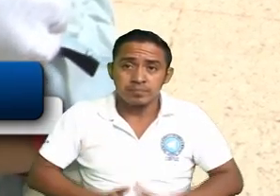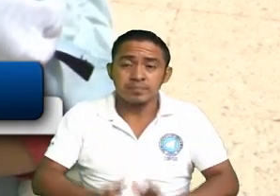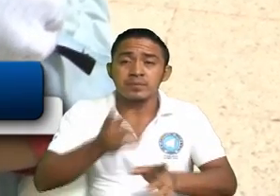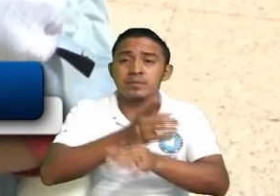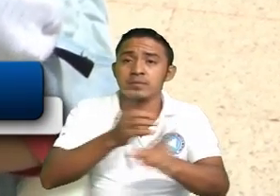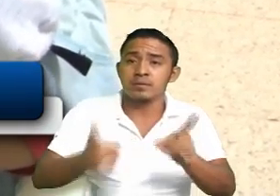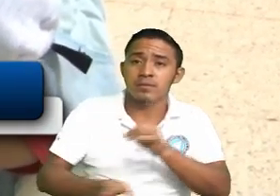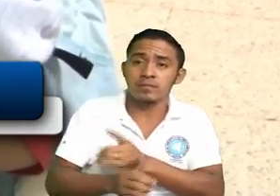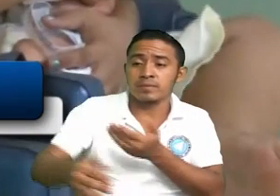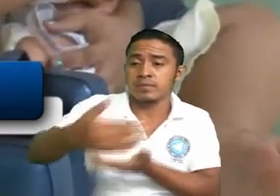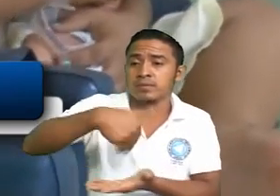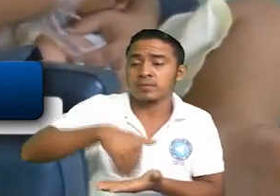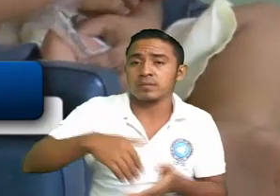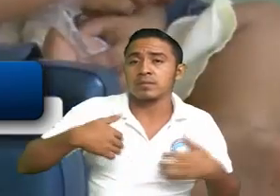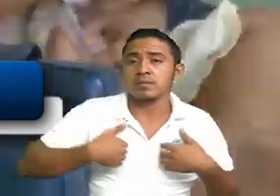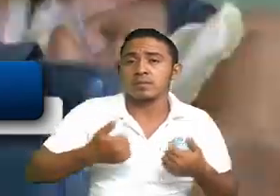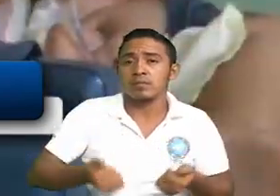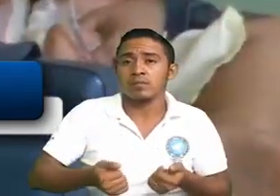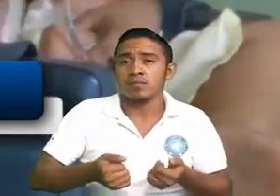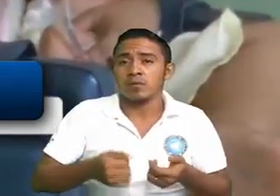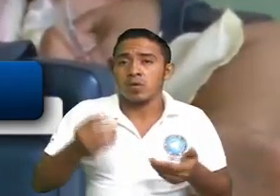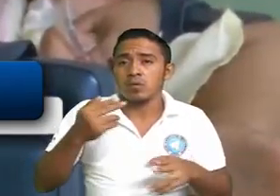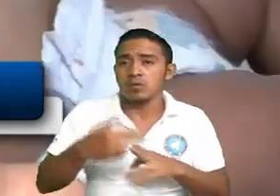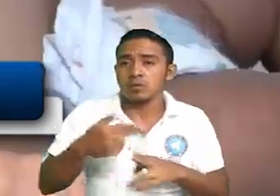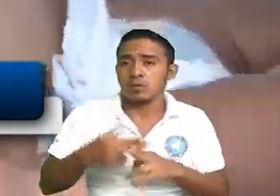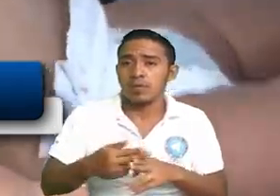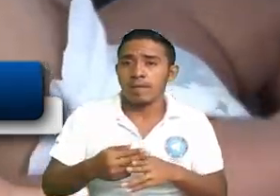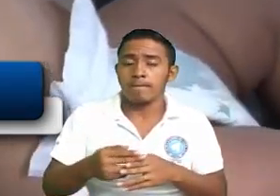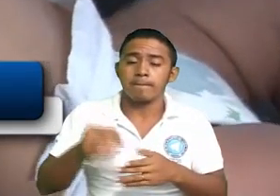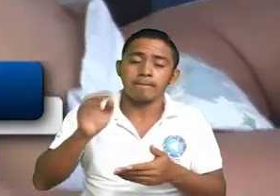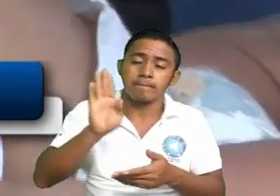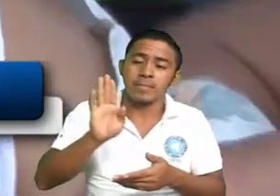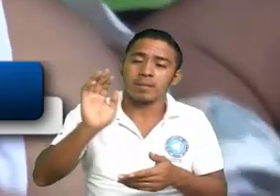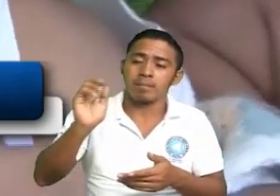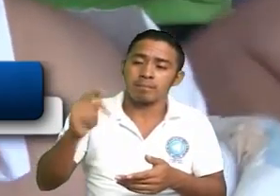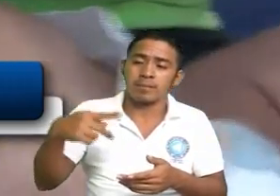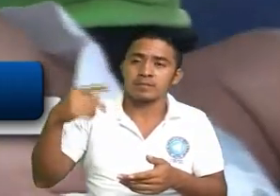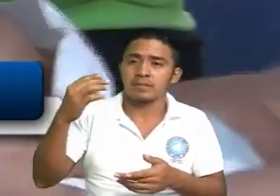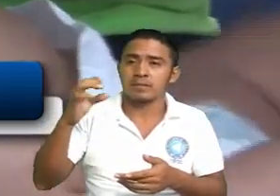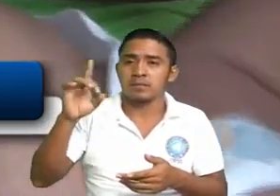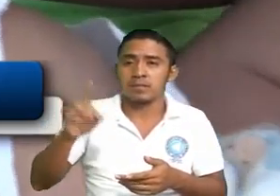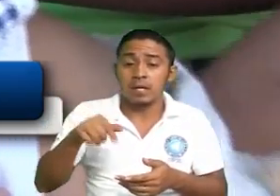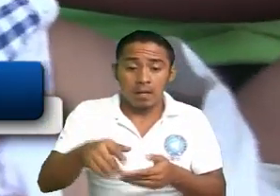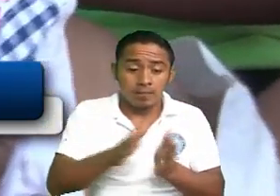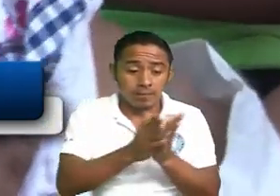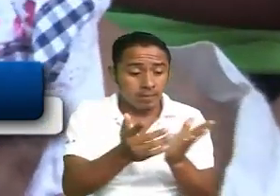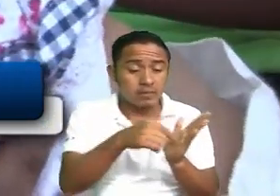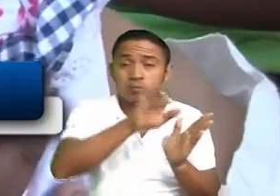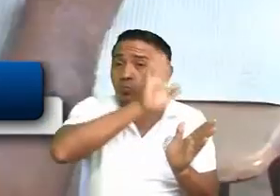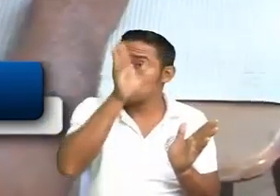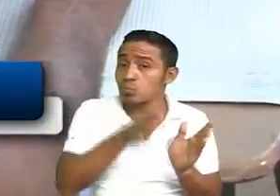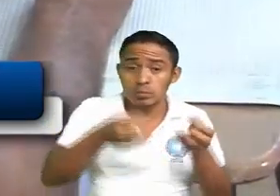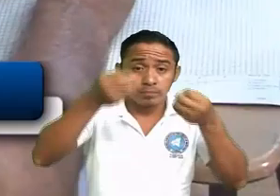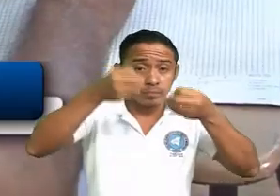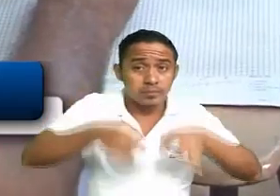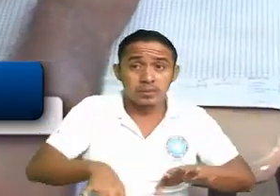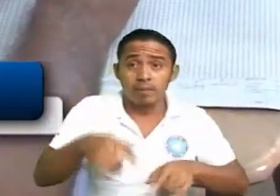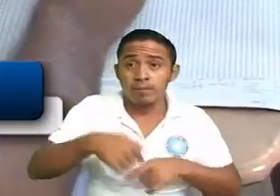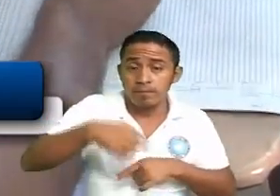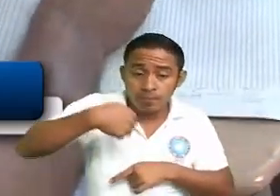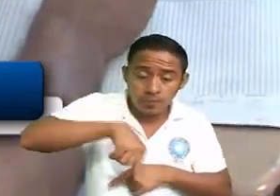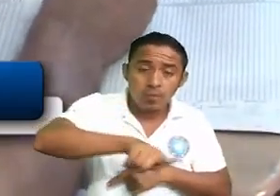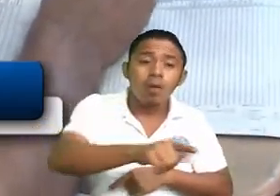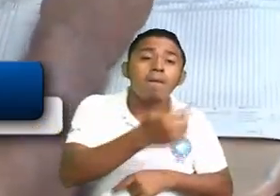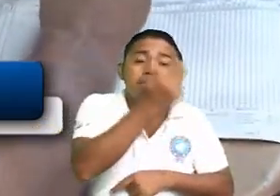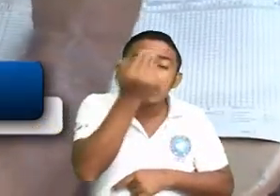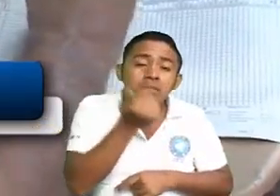6 meses, se debe de llevar al bebé a que se apliquen 4 vacunas. Entonces, pero antes de ese tiempo,